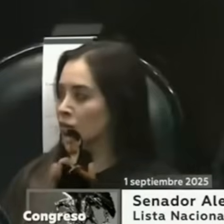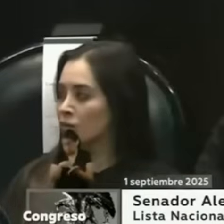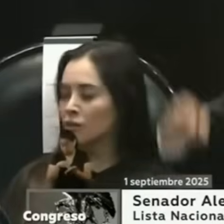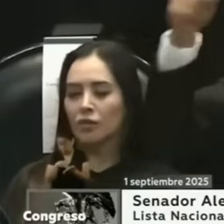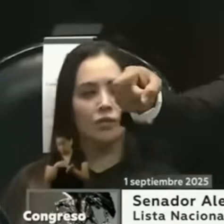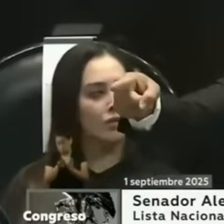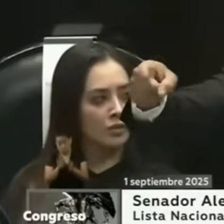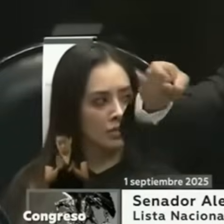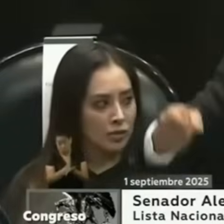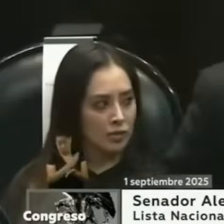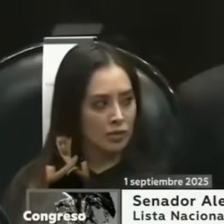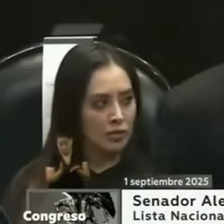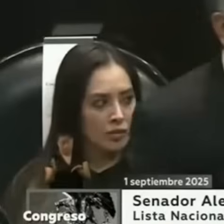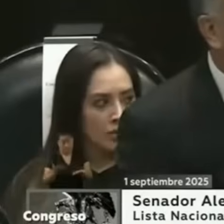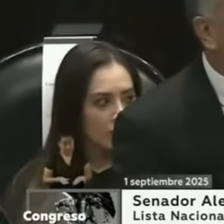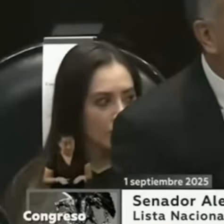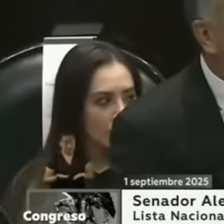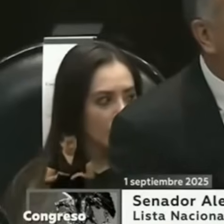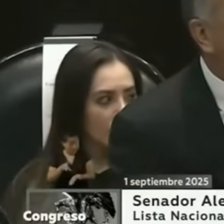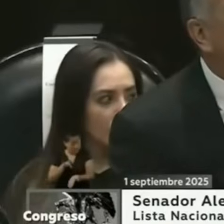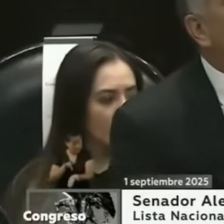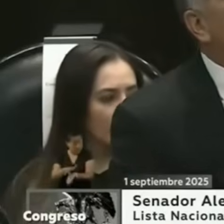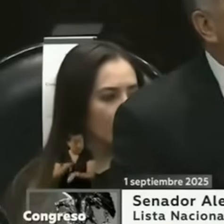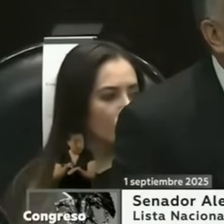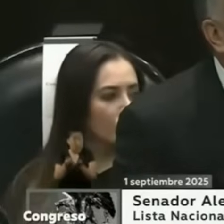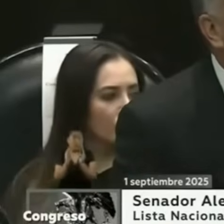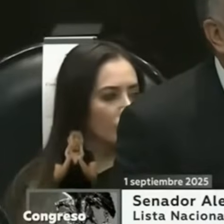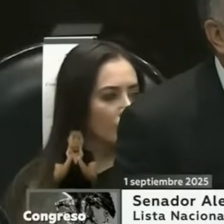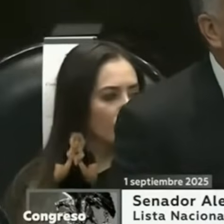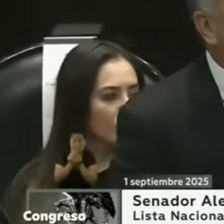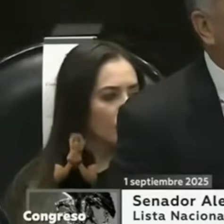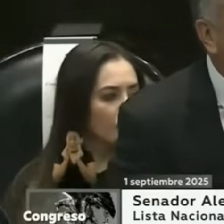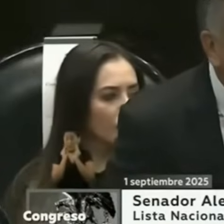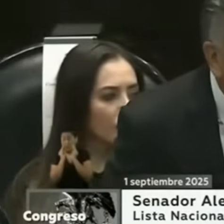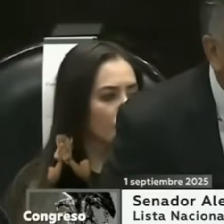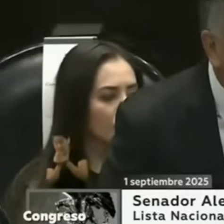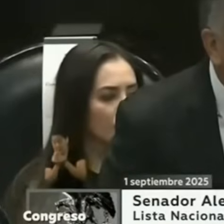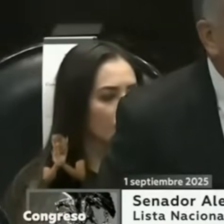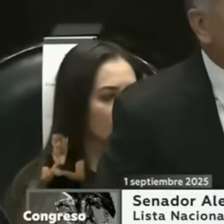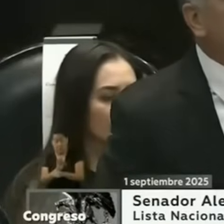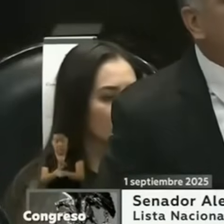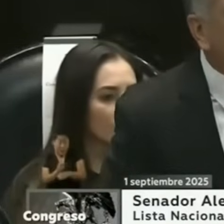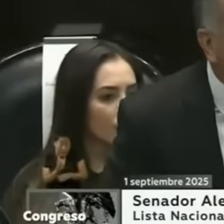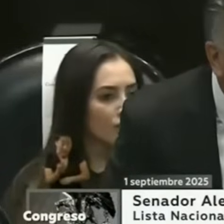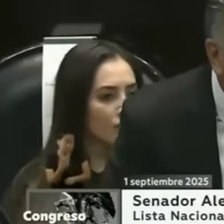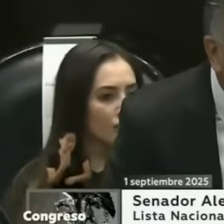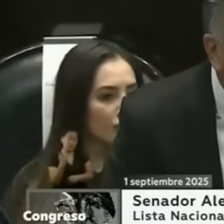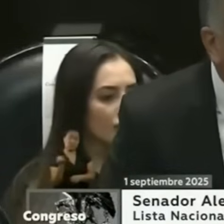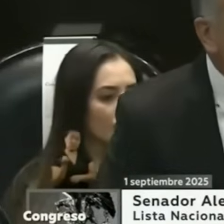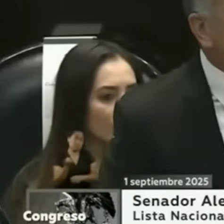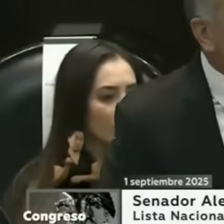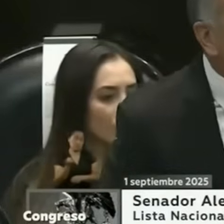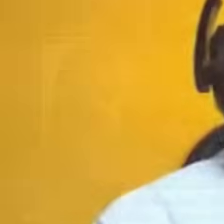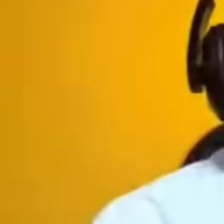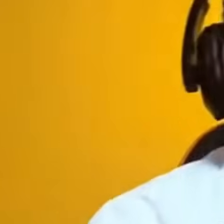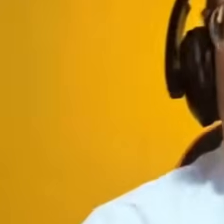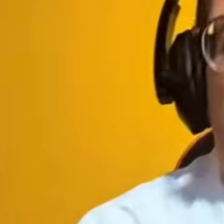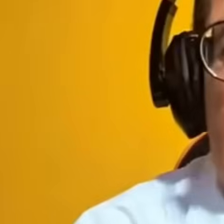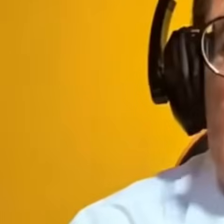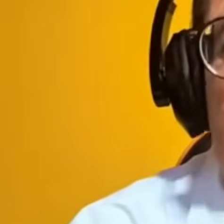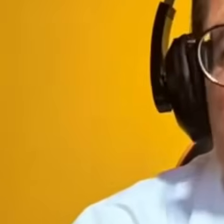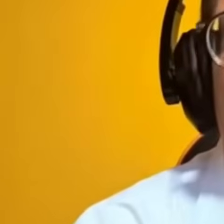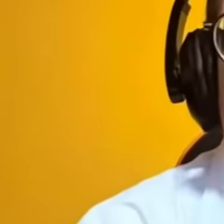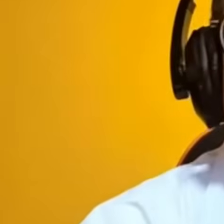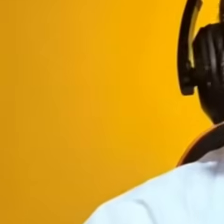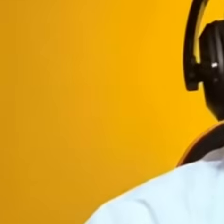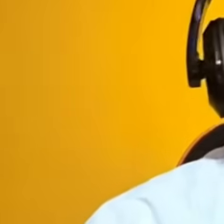nada. A partir de ayer, las sesiones del Senado, en su caso, o de la Cámara de Diputados,